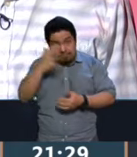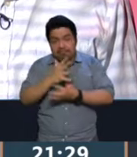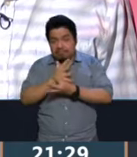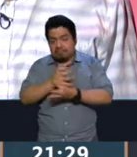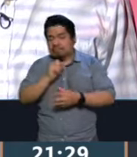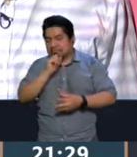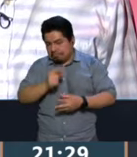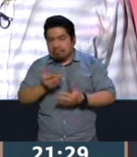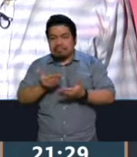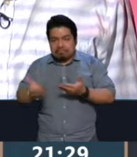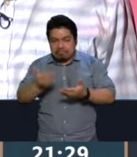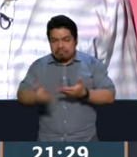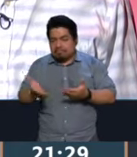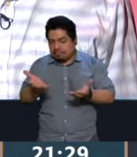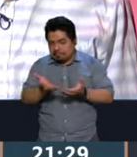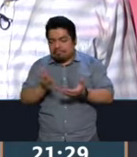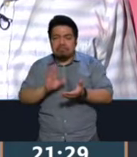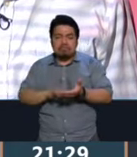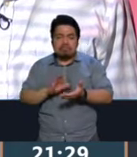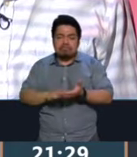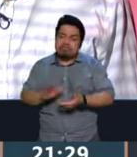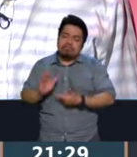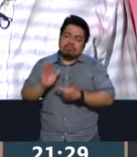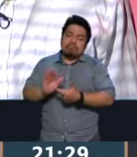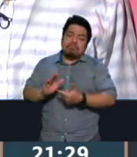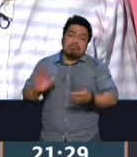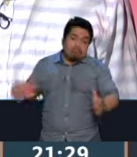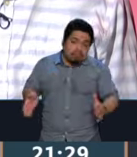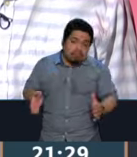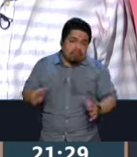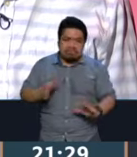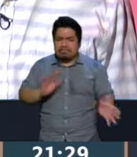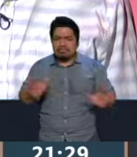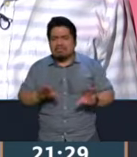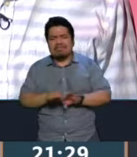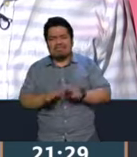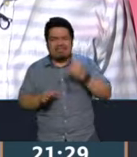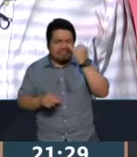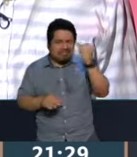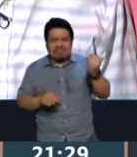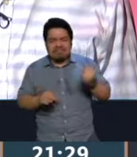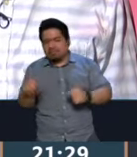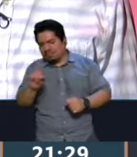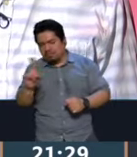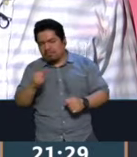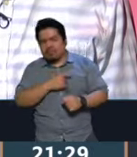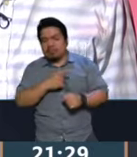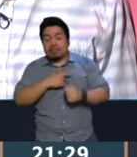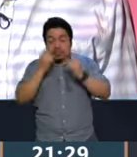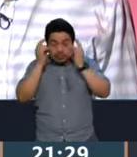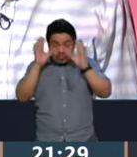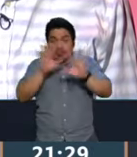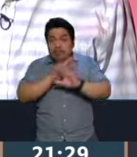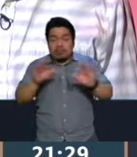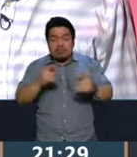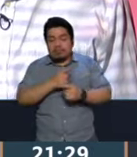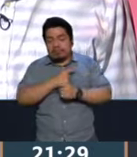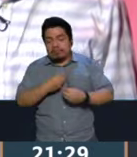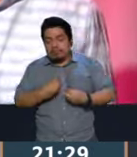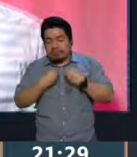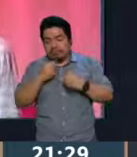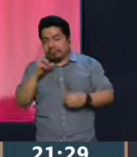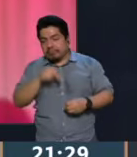también, y lo ha dejado muy claro, pues, y en este caso ya no es tanto el tema ideológico, sino genuinamente un cansancio de no vivir con dignidad. Me llama la atención